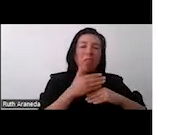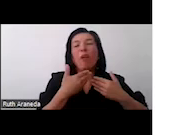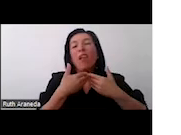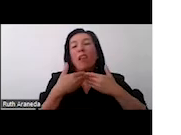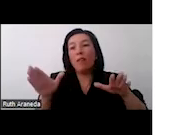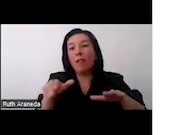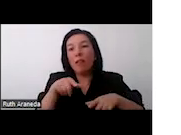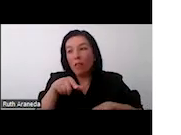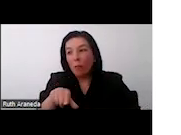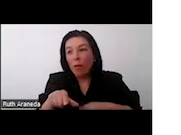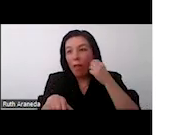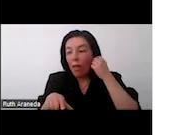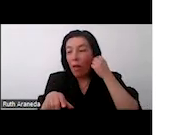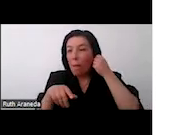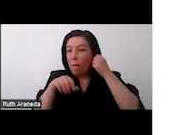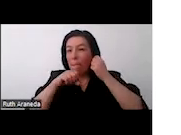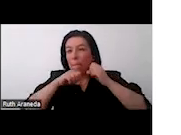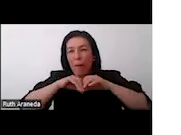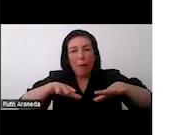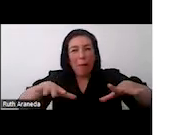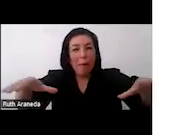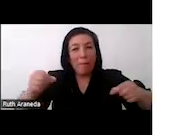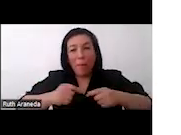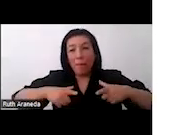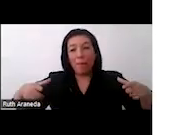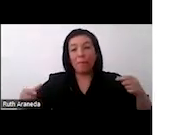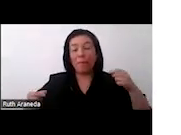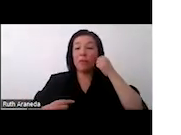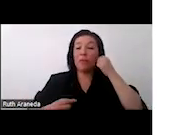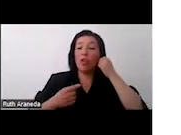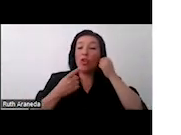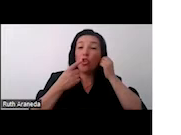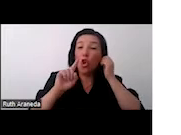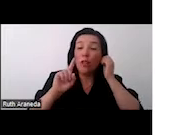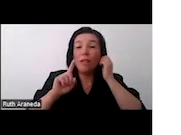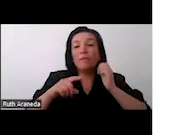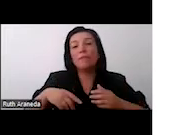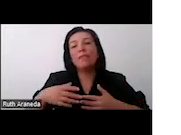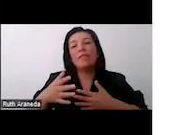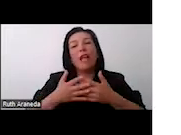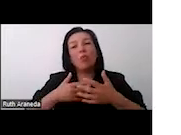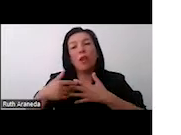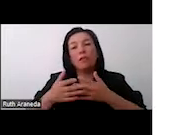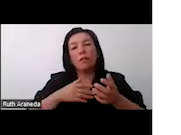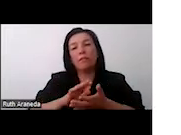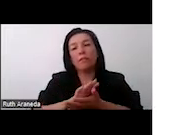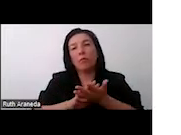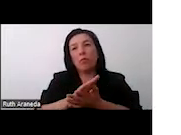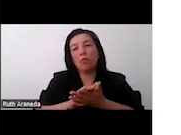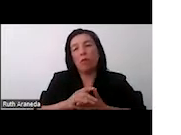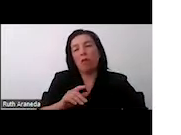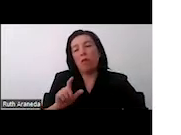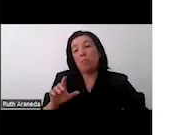la otra clasificación son las naturalizadas. Las naturalizadas son aquellas que fueron traídas en algún